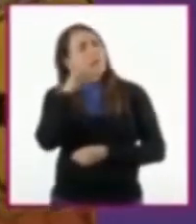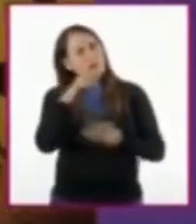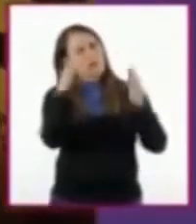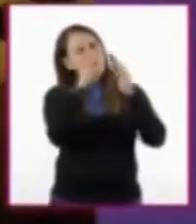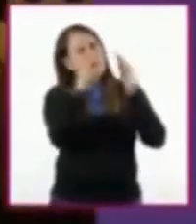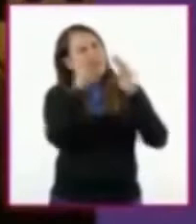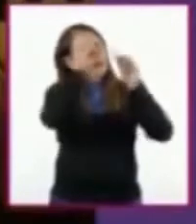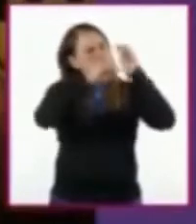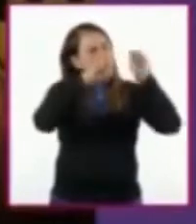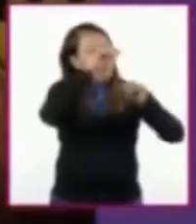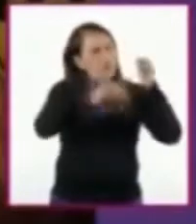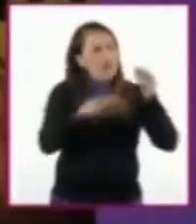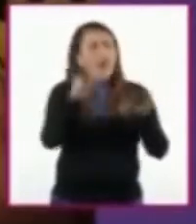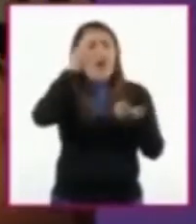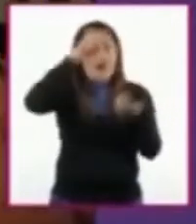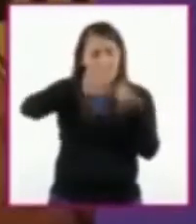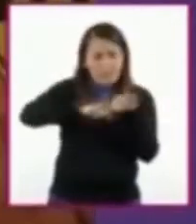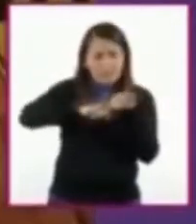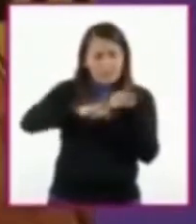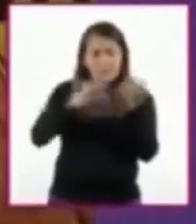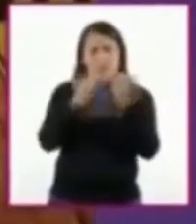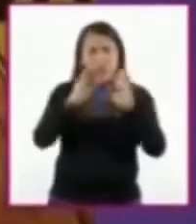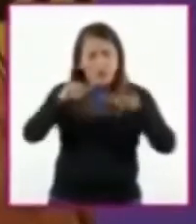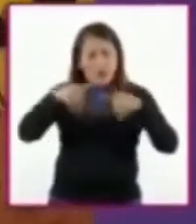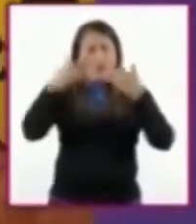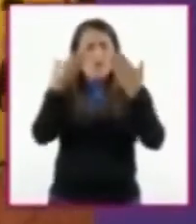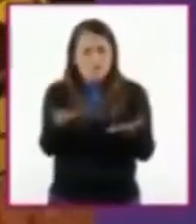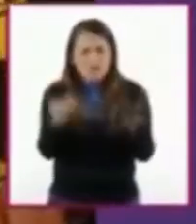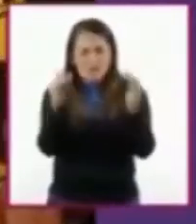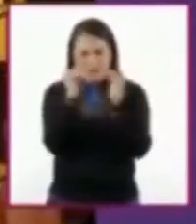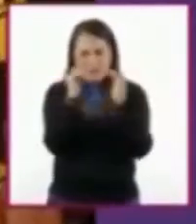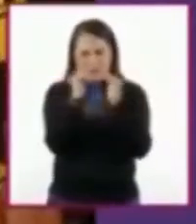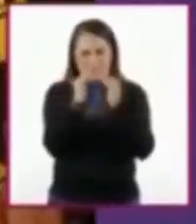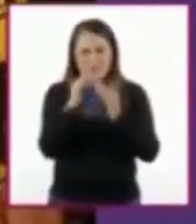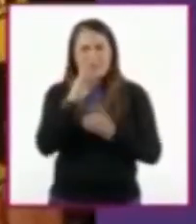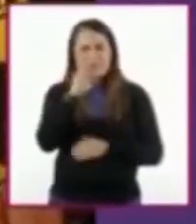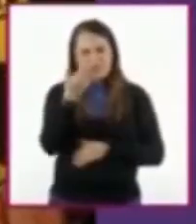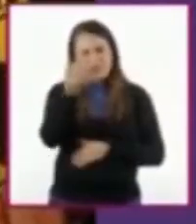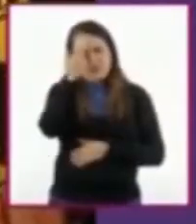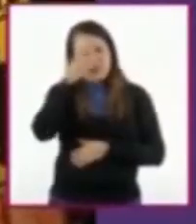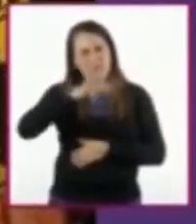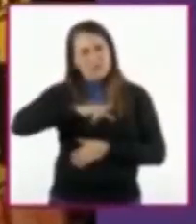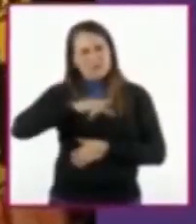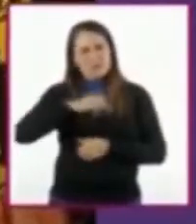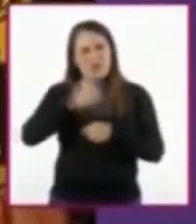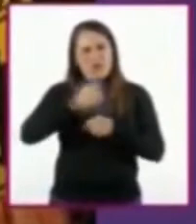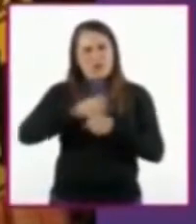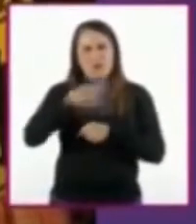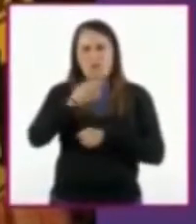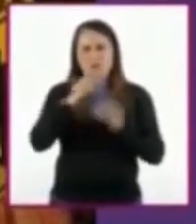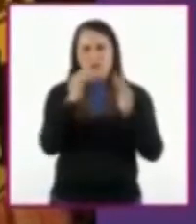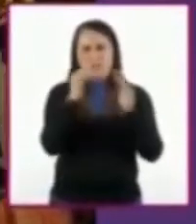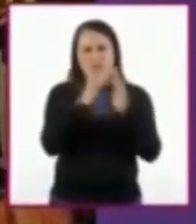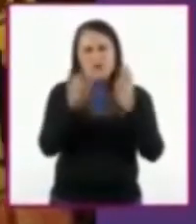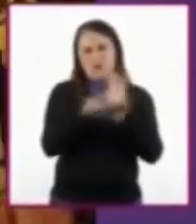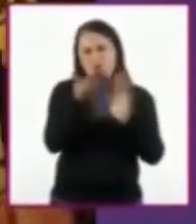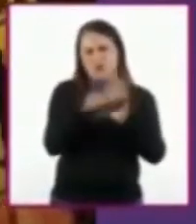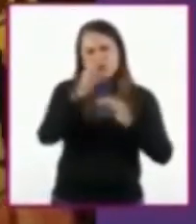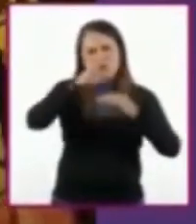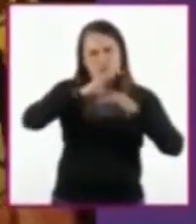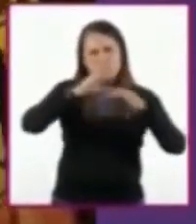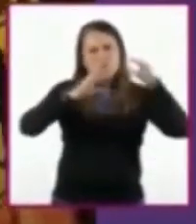casa, tanto en el interior como en el exterior. Recuerdo que la casa de mis abuelos estaba construida con unos